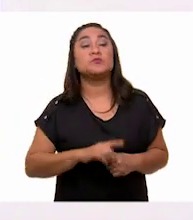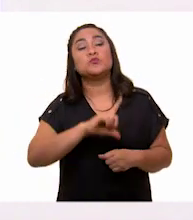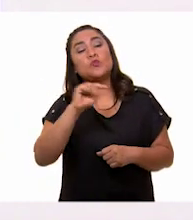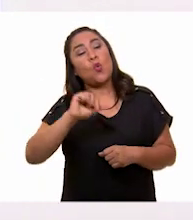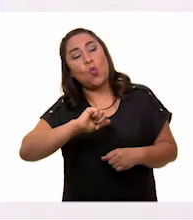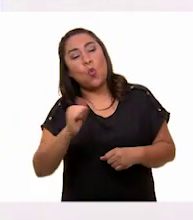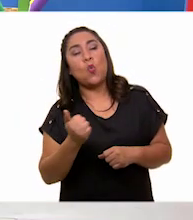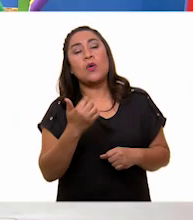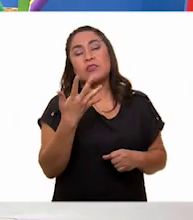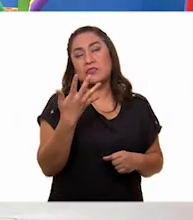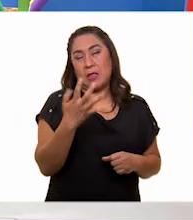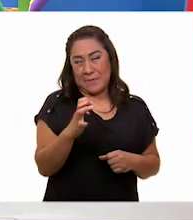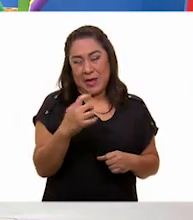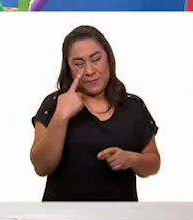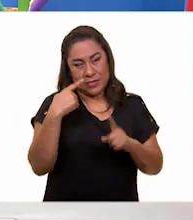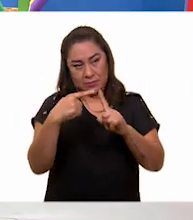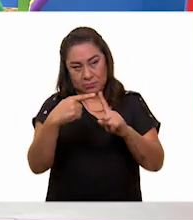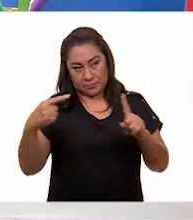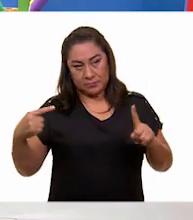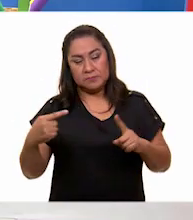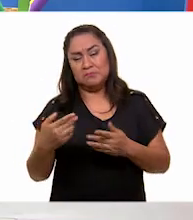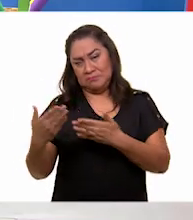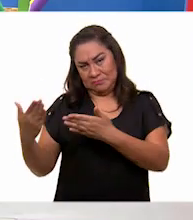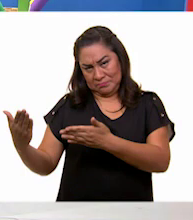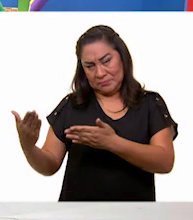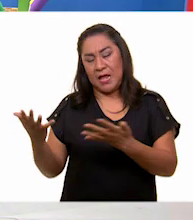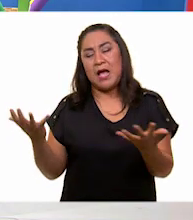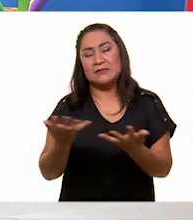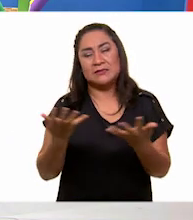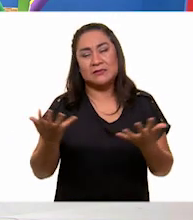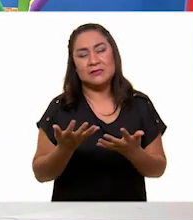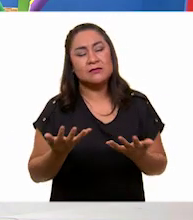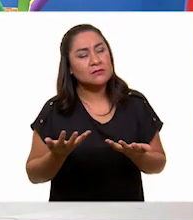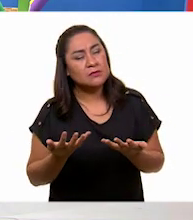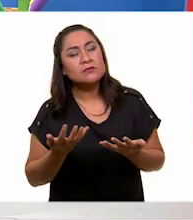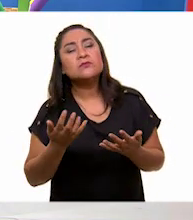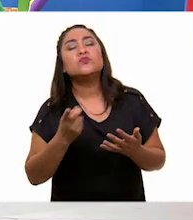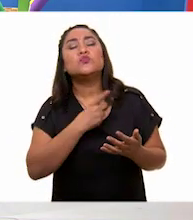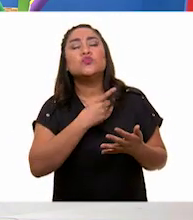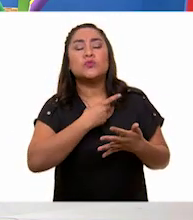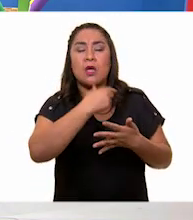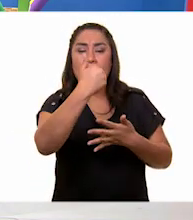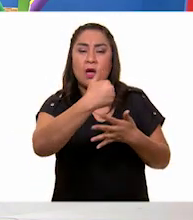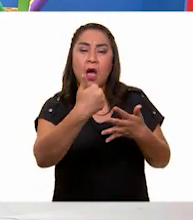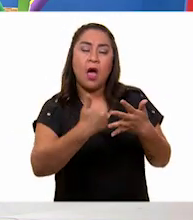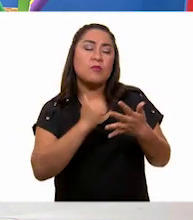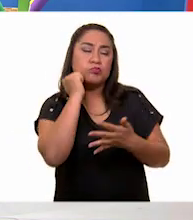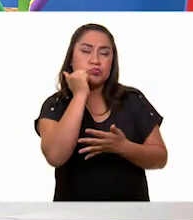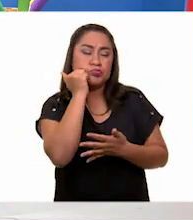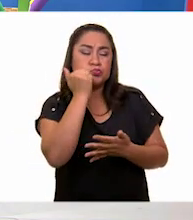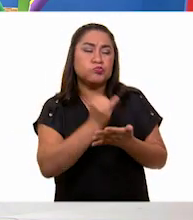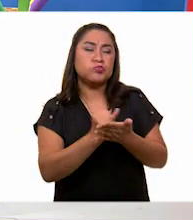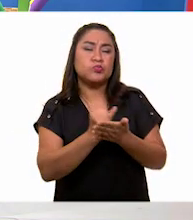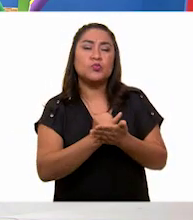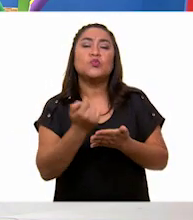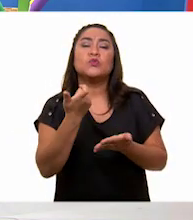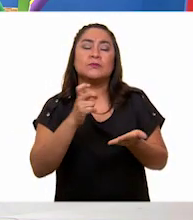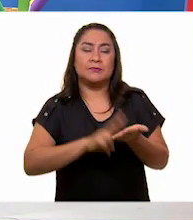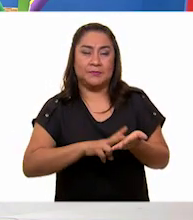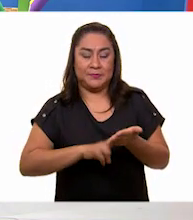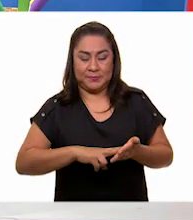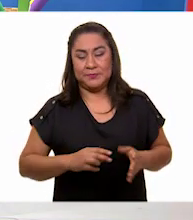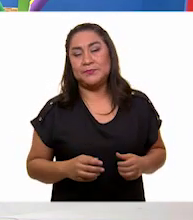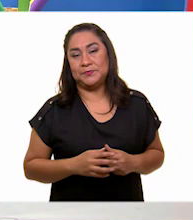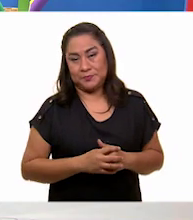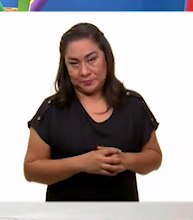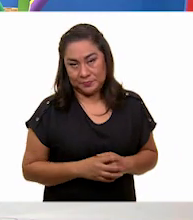10 pesos. Adelante, María. Veamos el siguiente paquete de a cómo nos queda cada jabón. Voy a borrar aquí para poder seguir